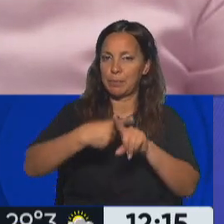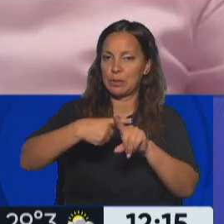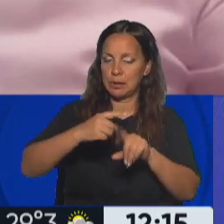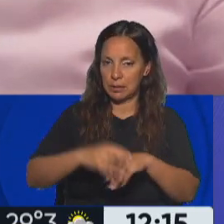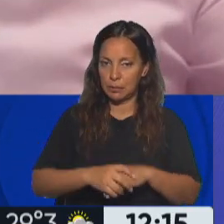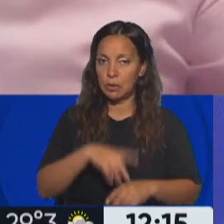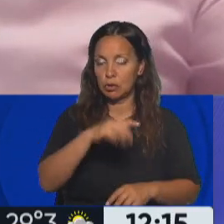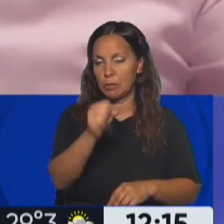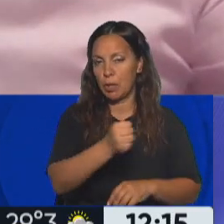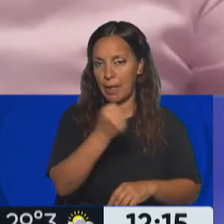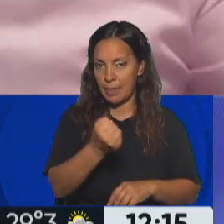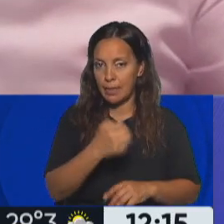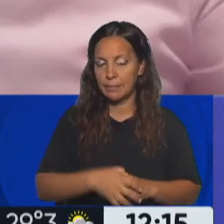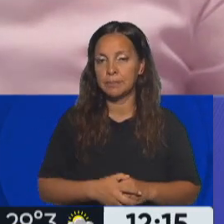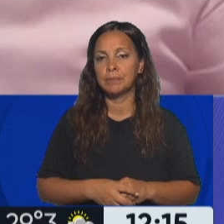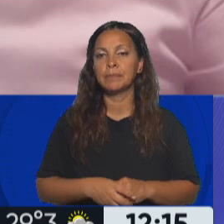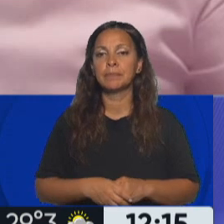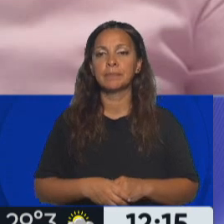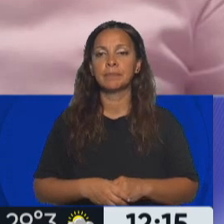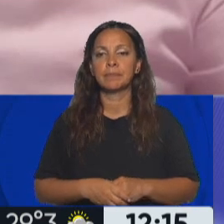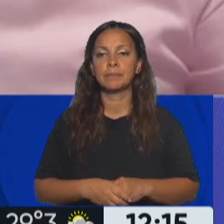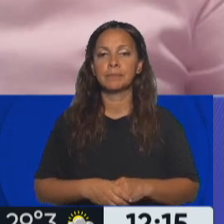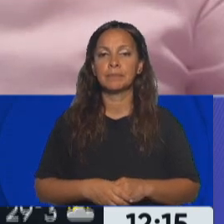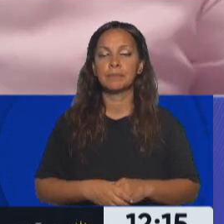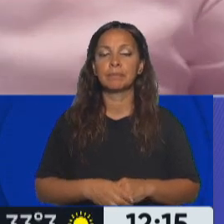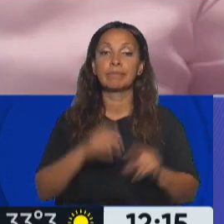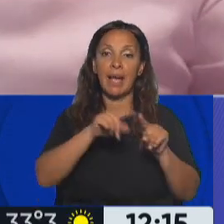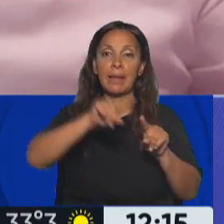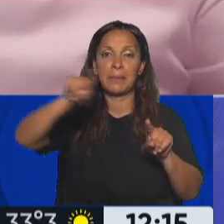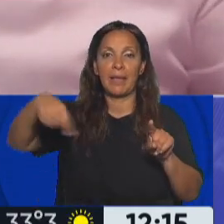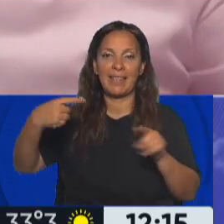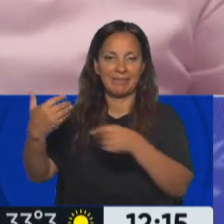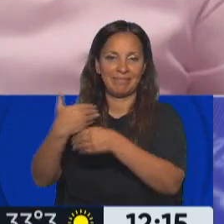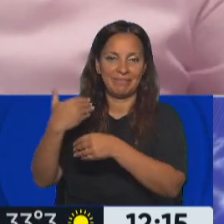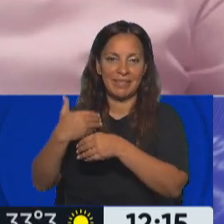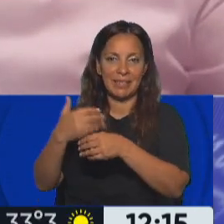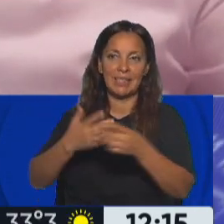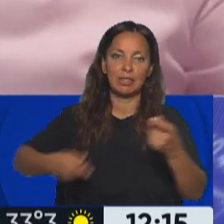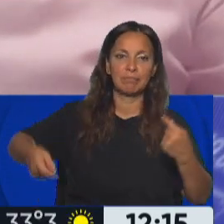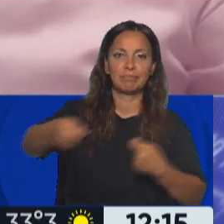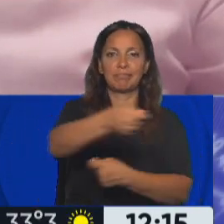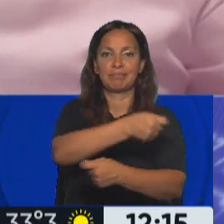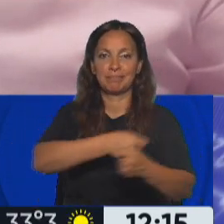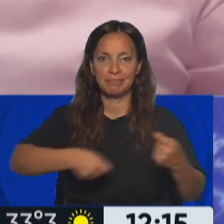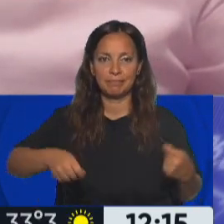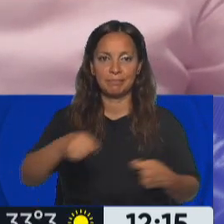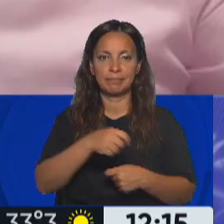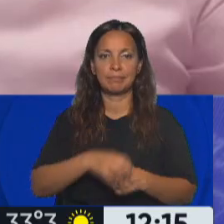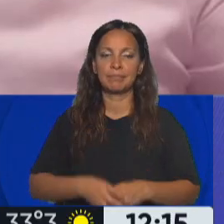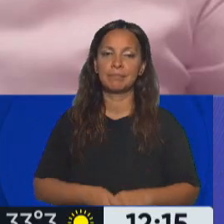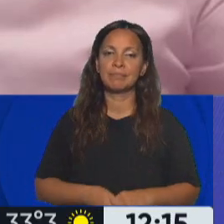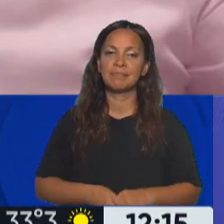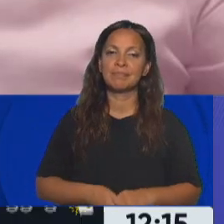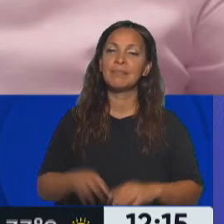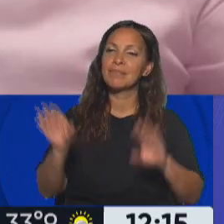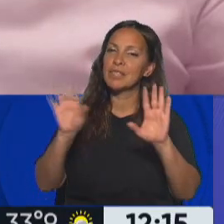seguramente eso recompensaría con más ingresos y más movilidad en la economía. ¿Qué